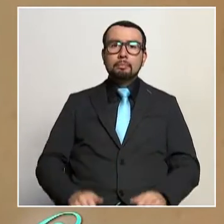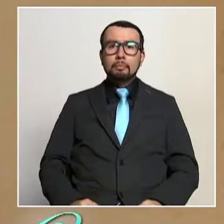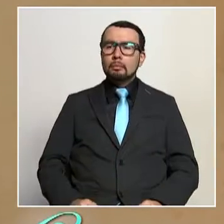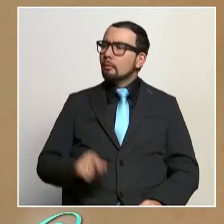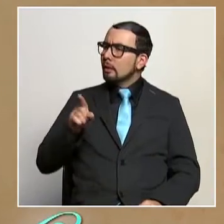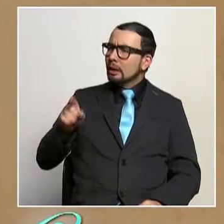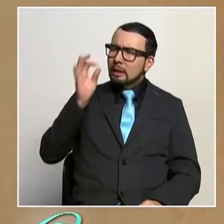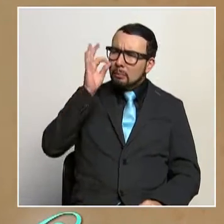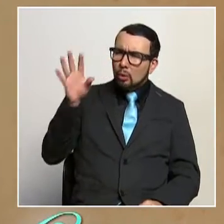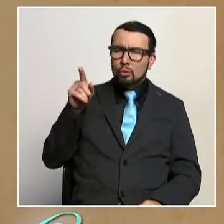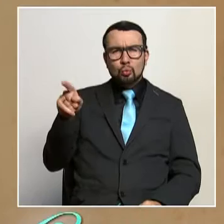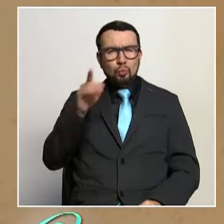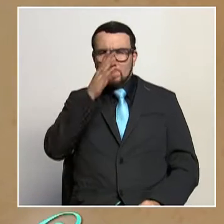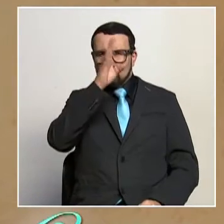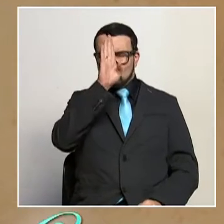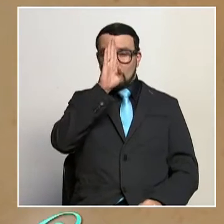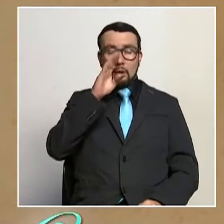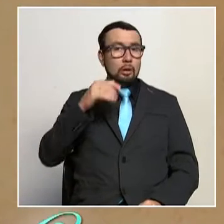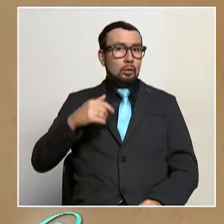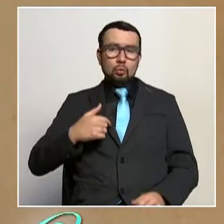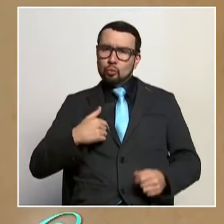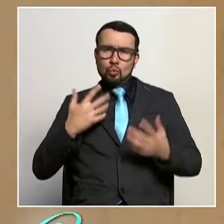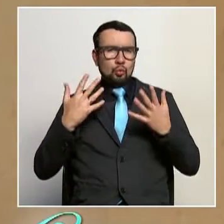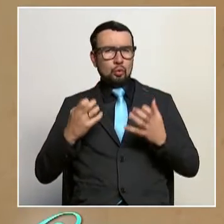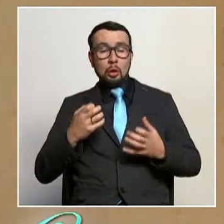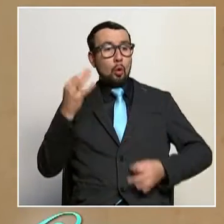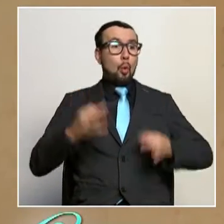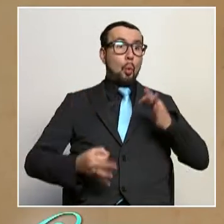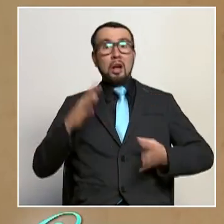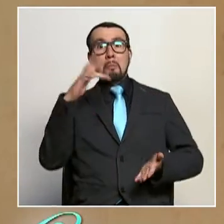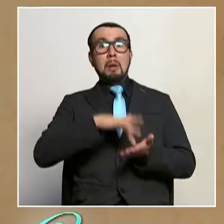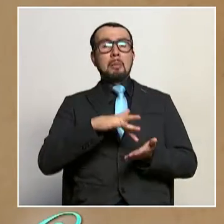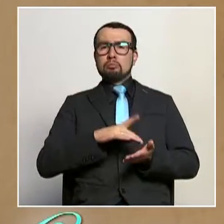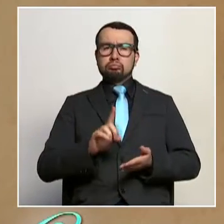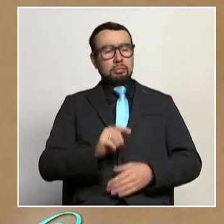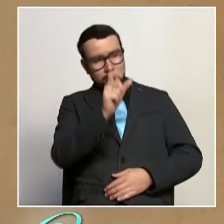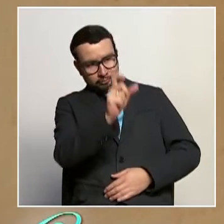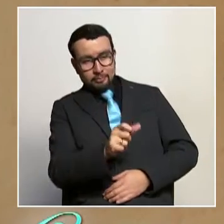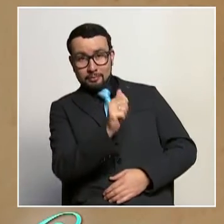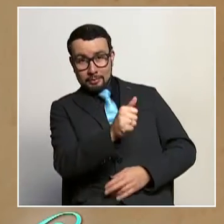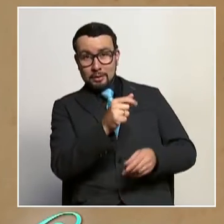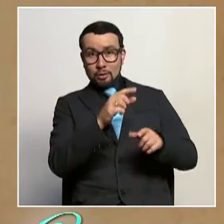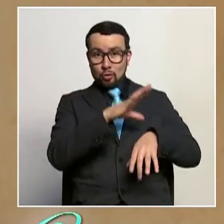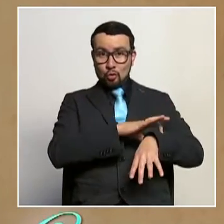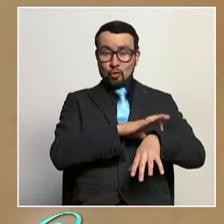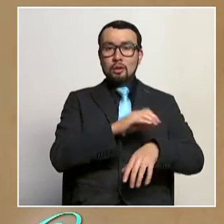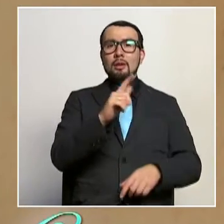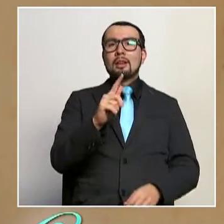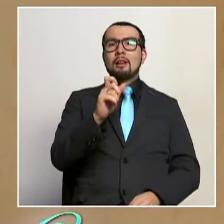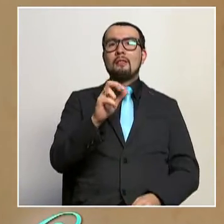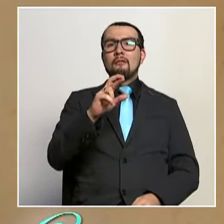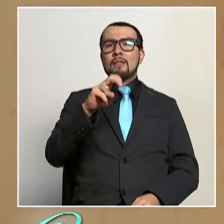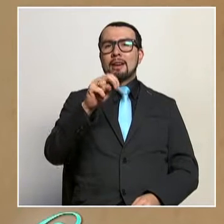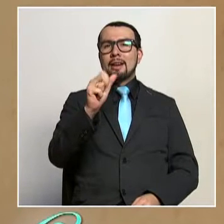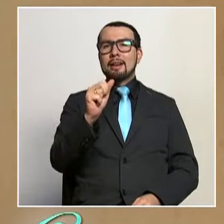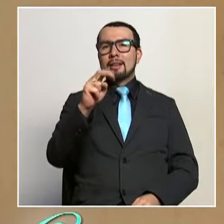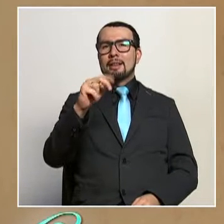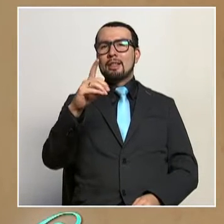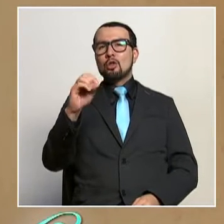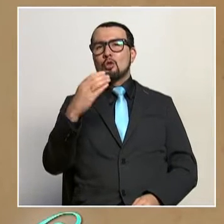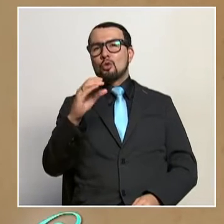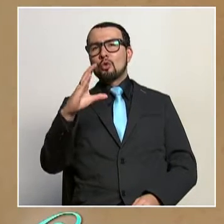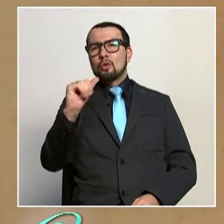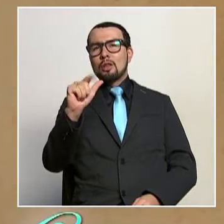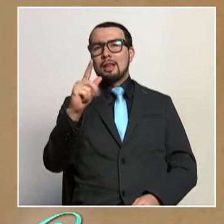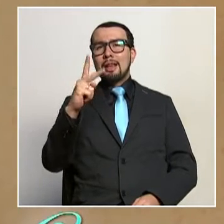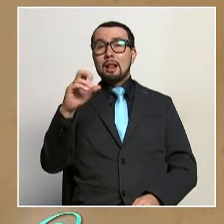ustedes se preguntan, y no quiero hacer juez ni parte del programa, sino que el doctor Fernando Calvo, que es otro de los médicos